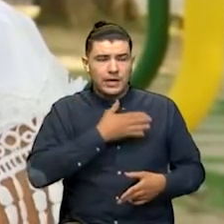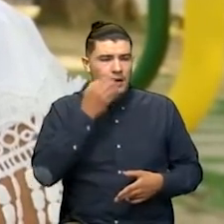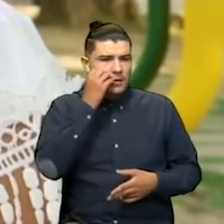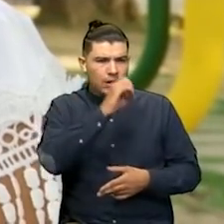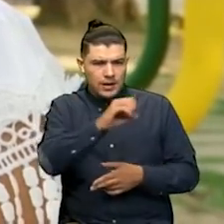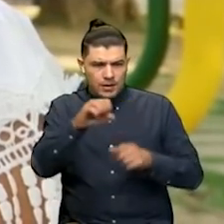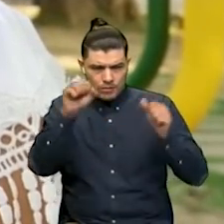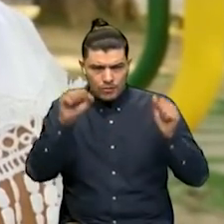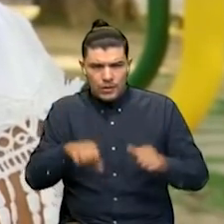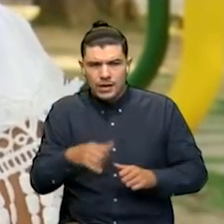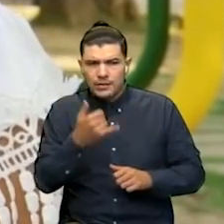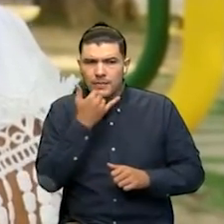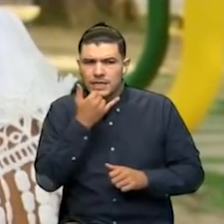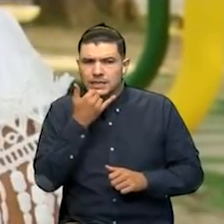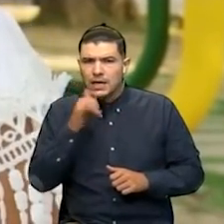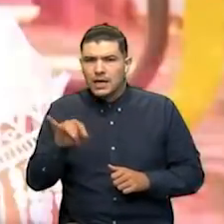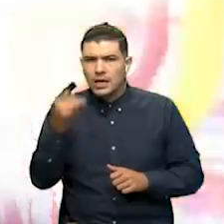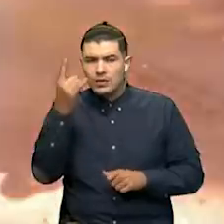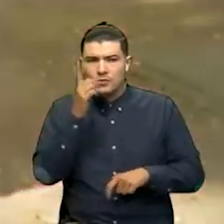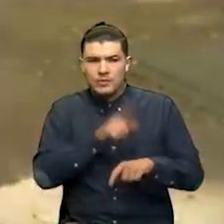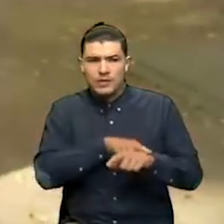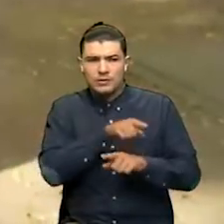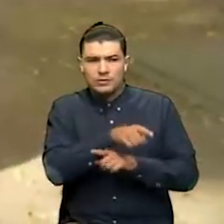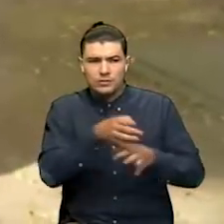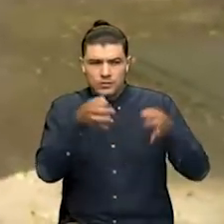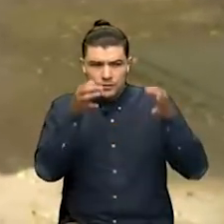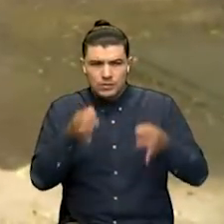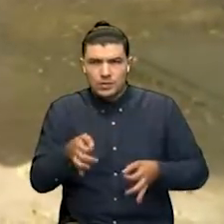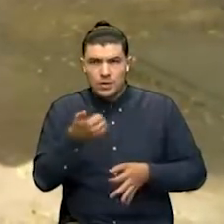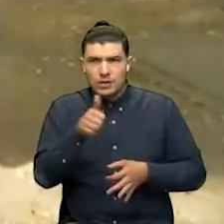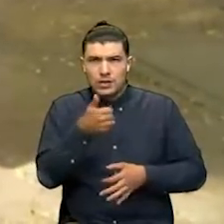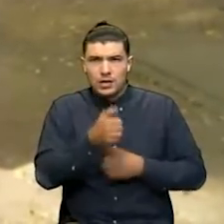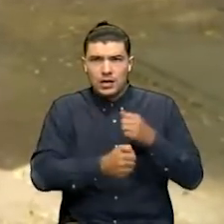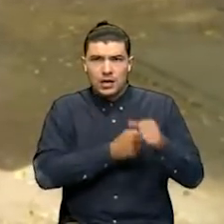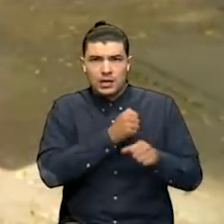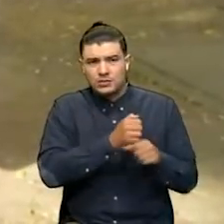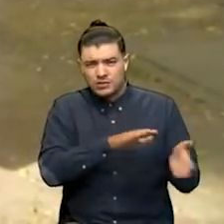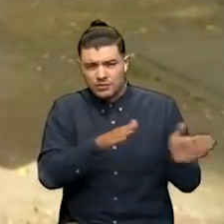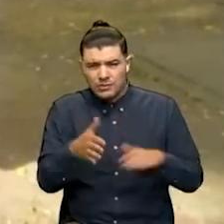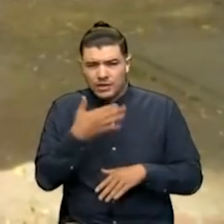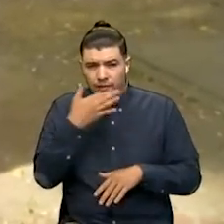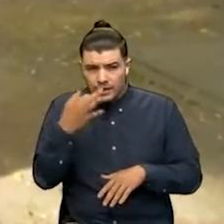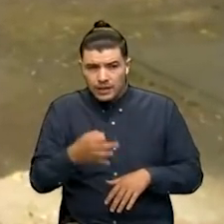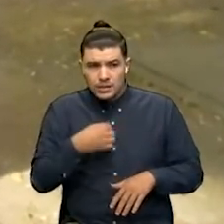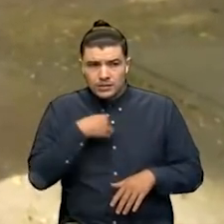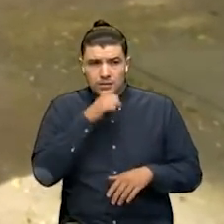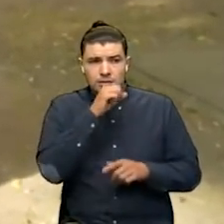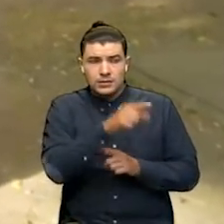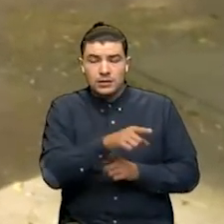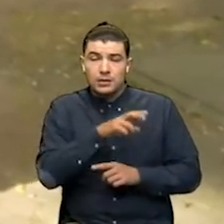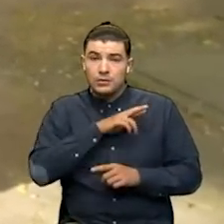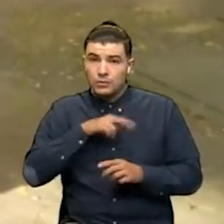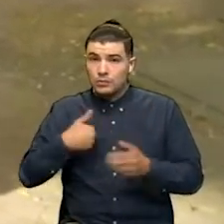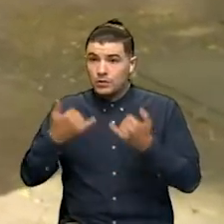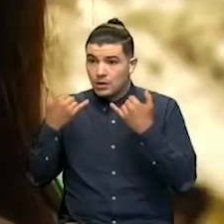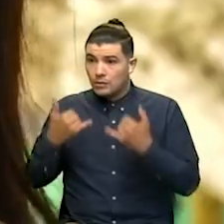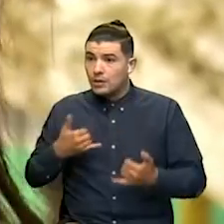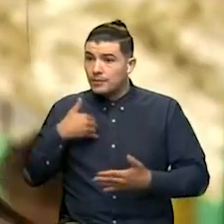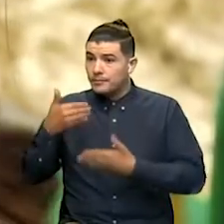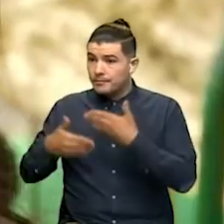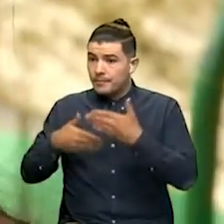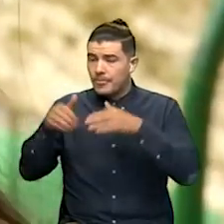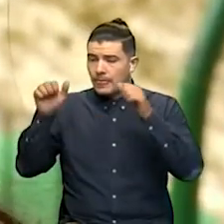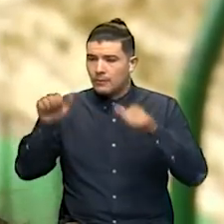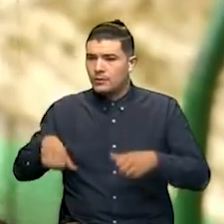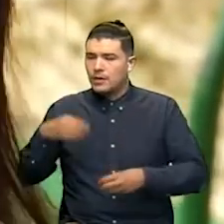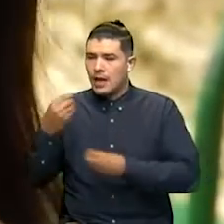puede suceder a partir del momento en que él ya cumpla 10 años de fallecido. Estamos en proceso para hacer